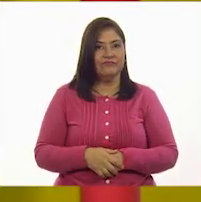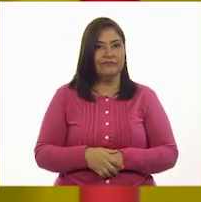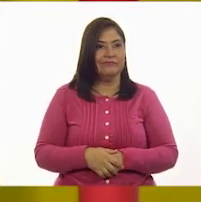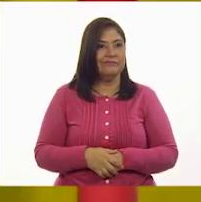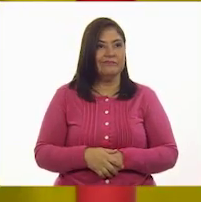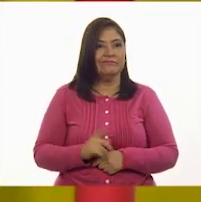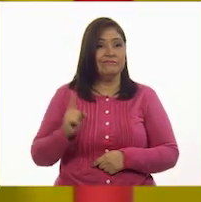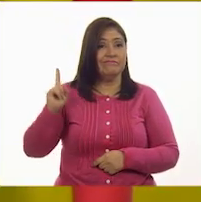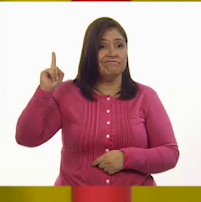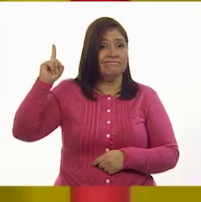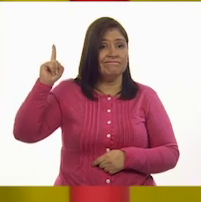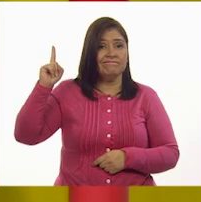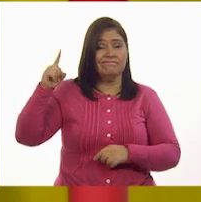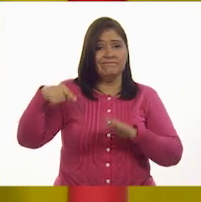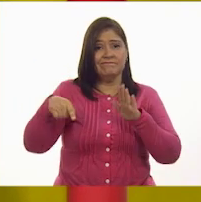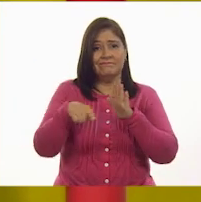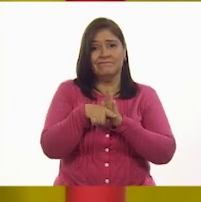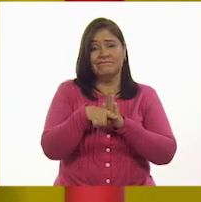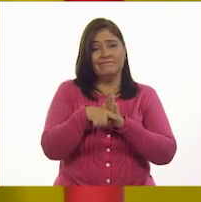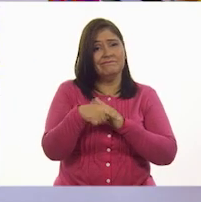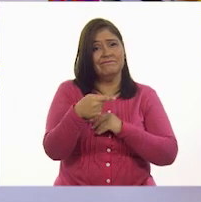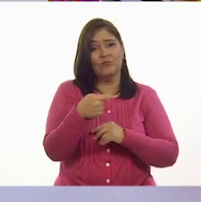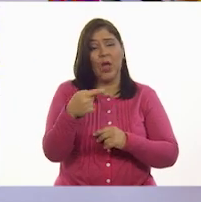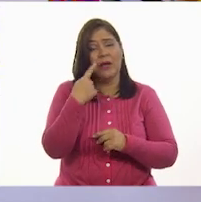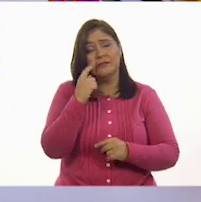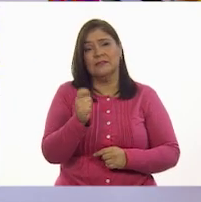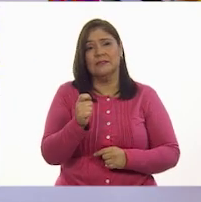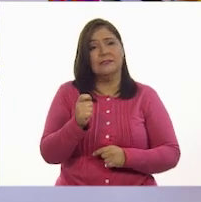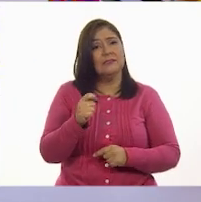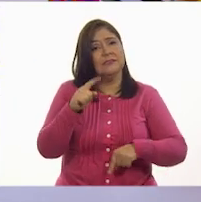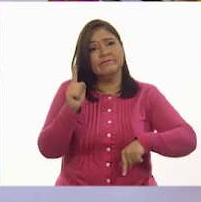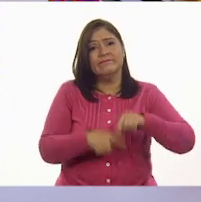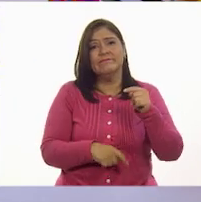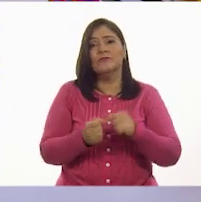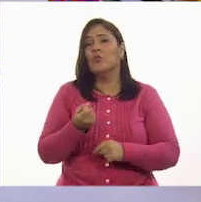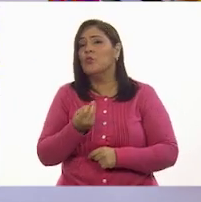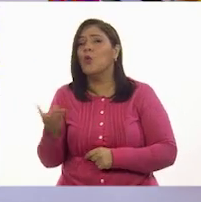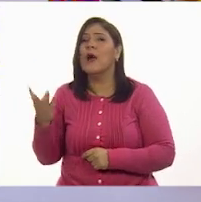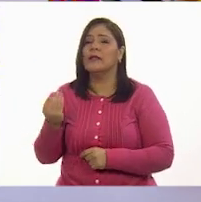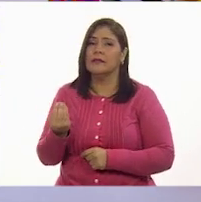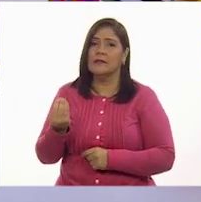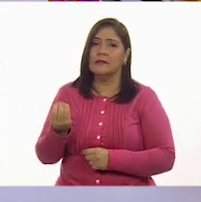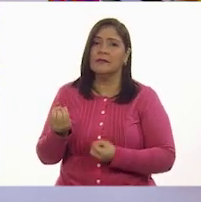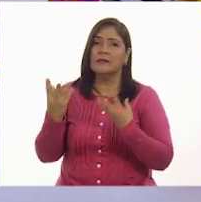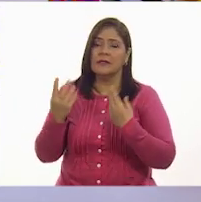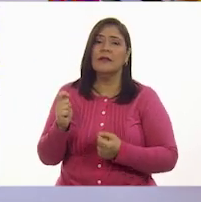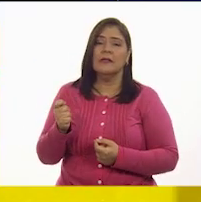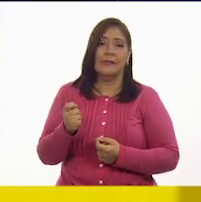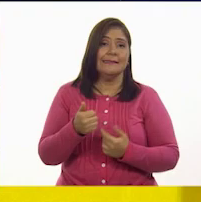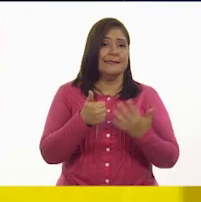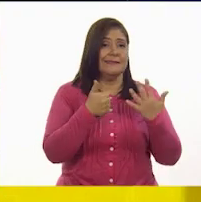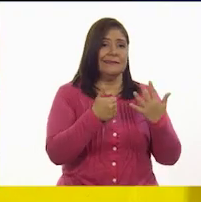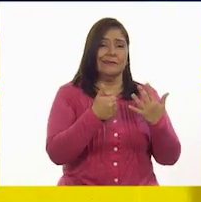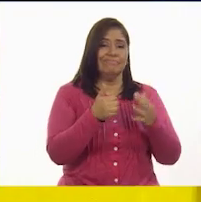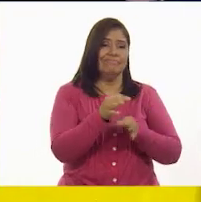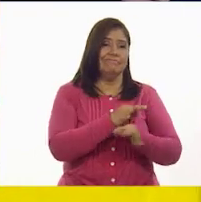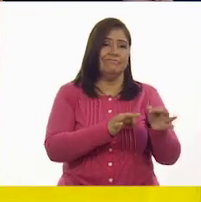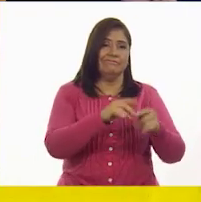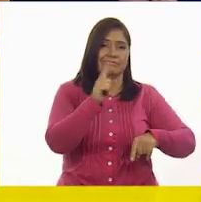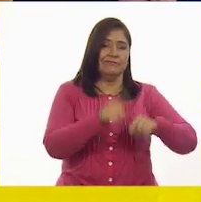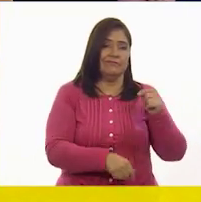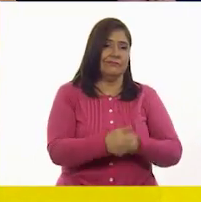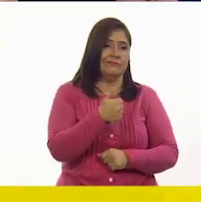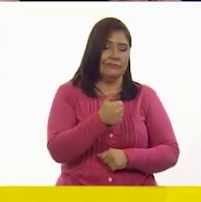Me tocó restar. Te tocó restar. Entonces vas a tener que quitar cuántas fichas. Seis. Seis fichas.